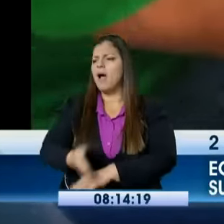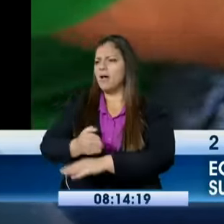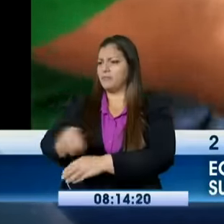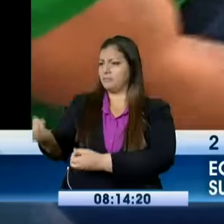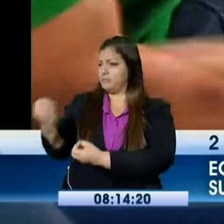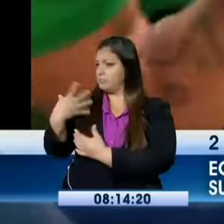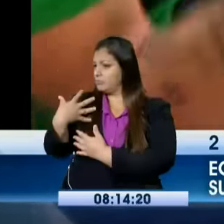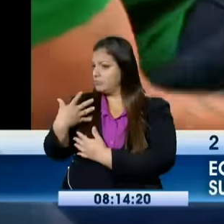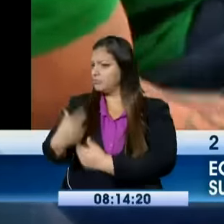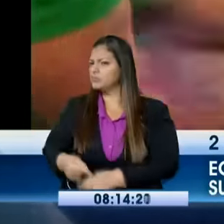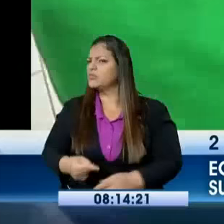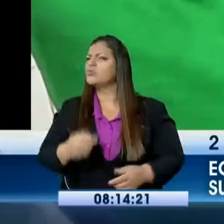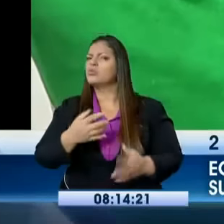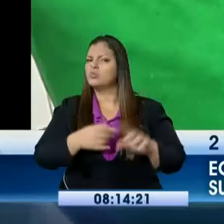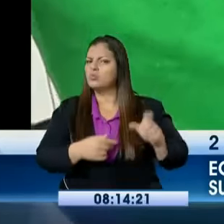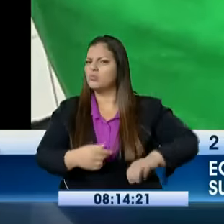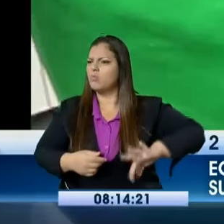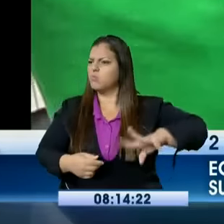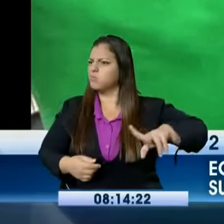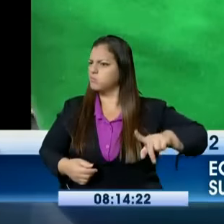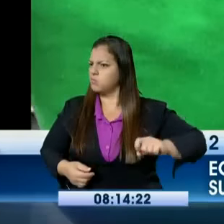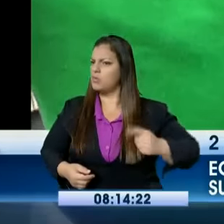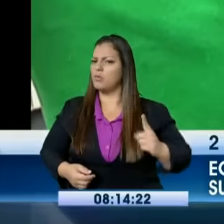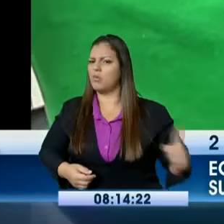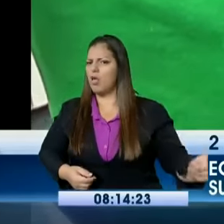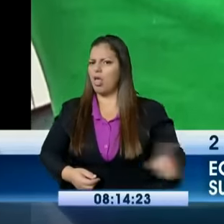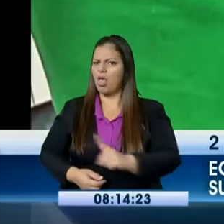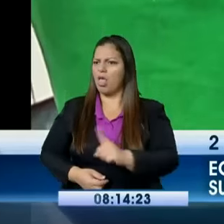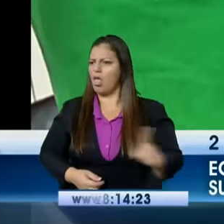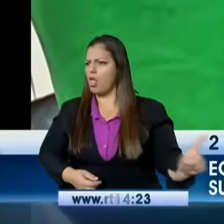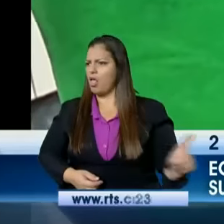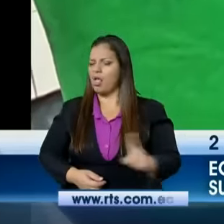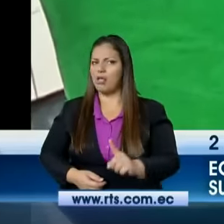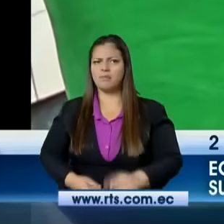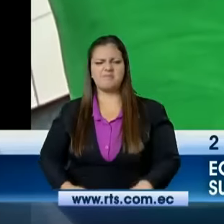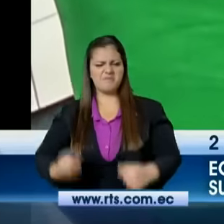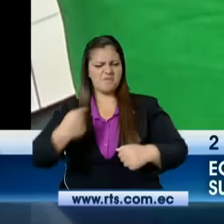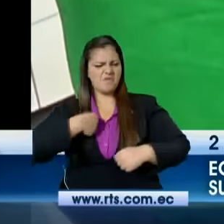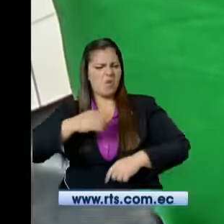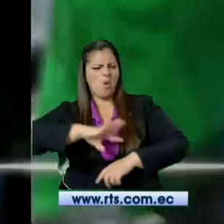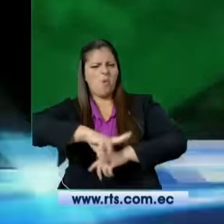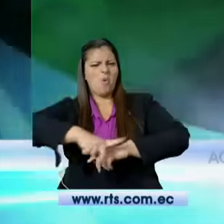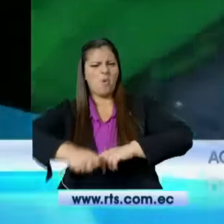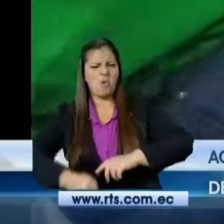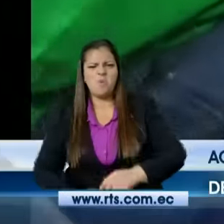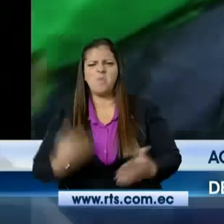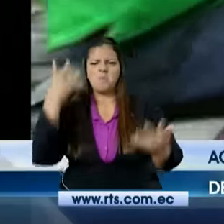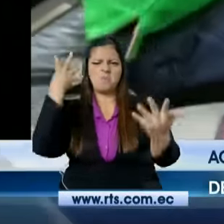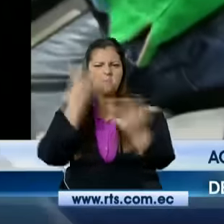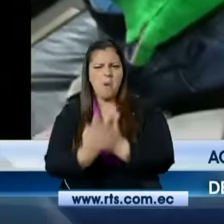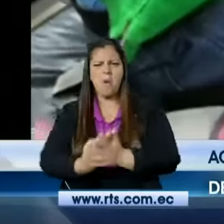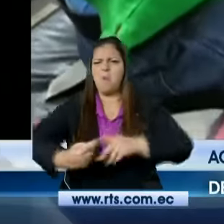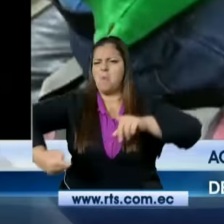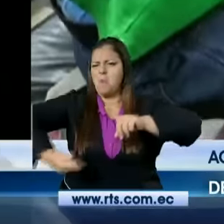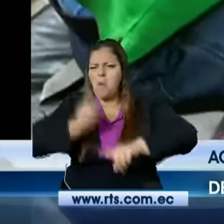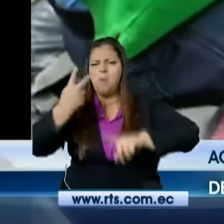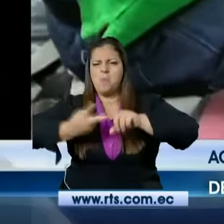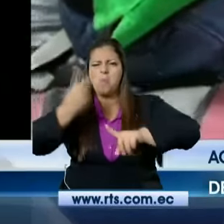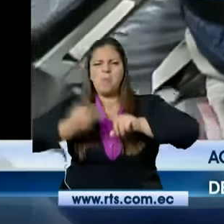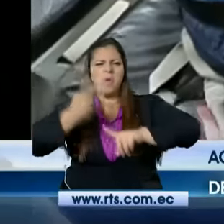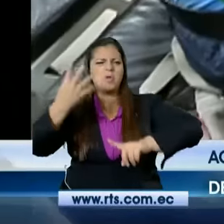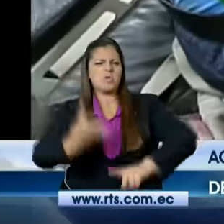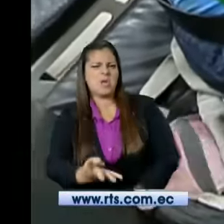regresa porque mire y regresó. Yo soy bien ladrón, yo tengo 14 detenciones y yo he entrado y salido por robo, por